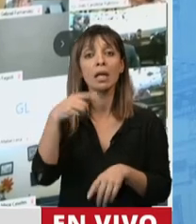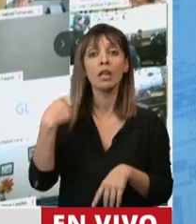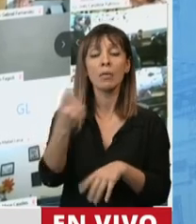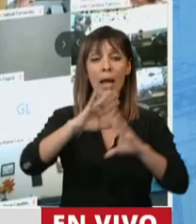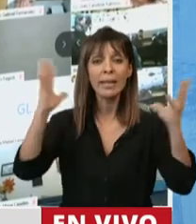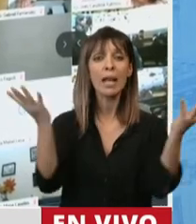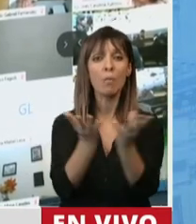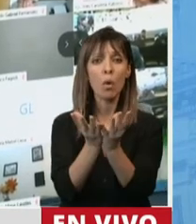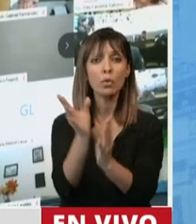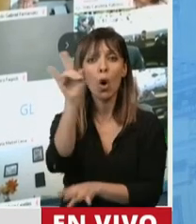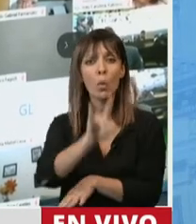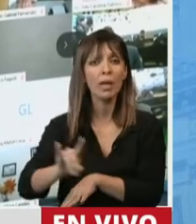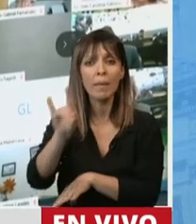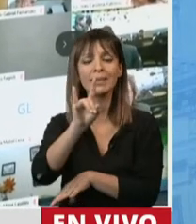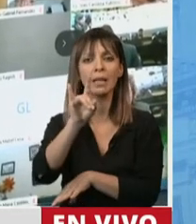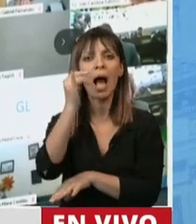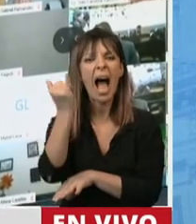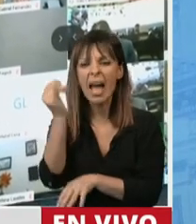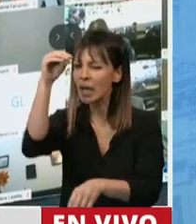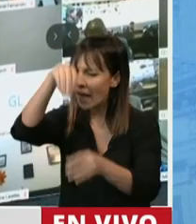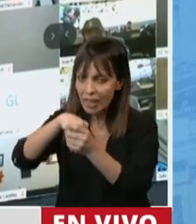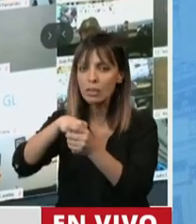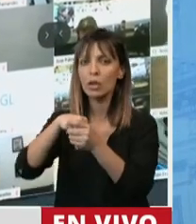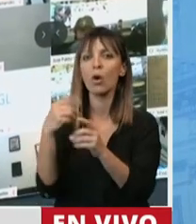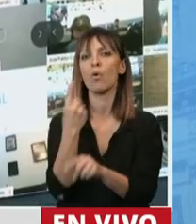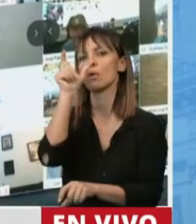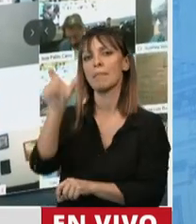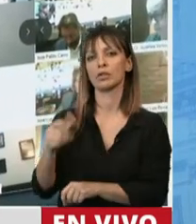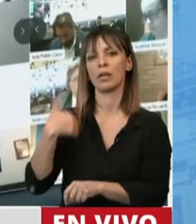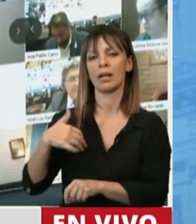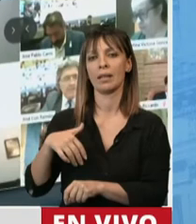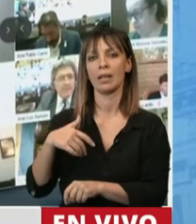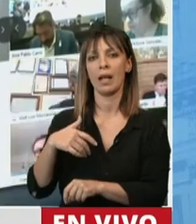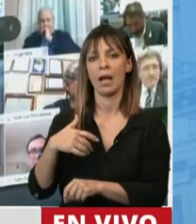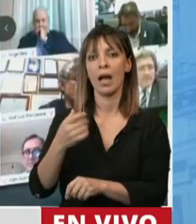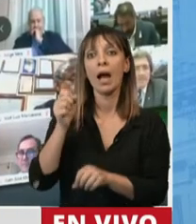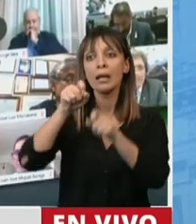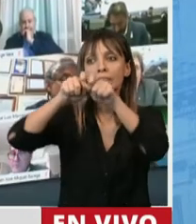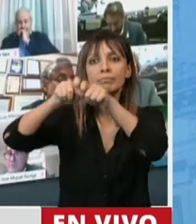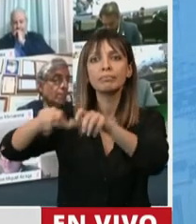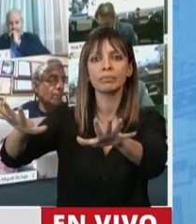mundo existe algún argentino exportando eso que tan bien